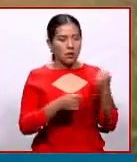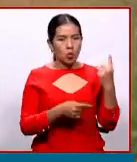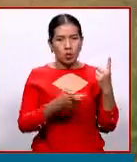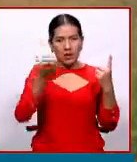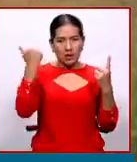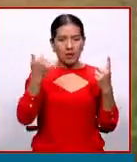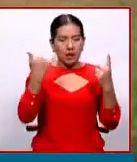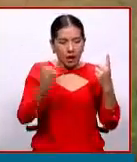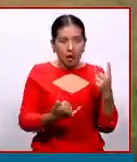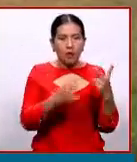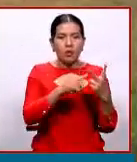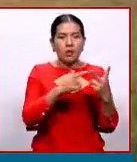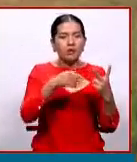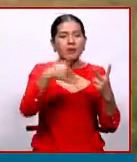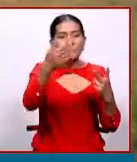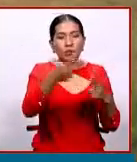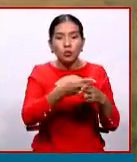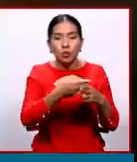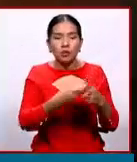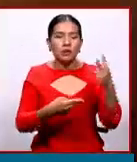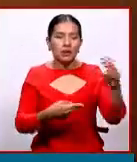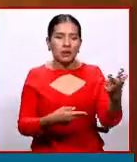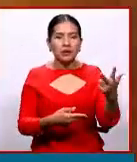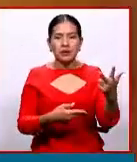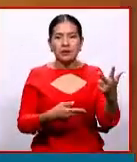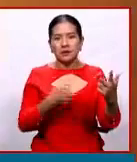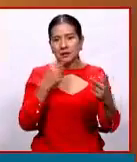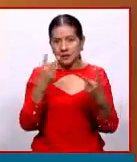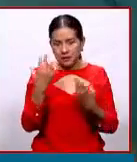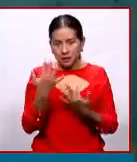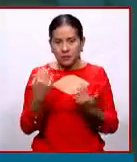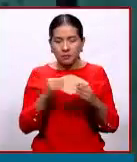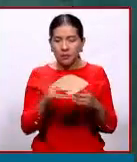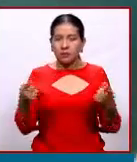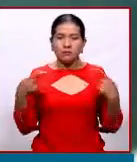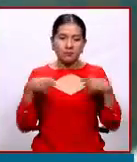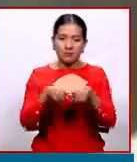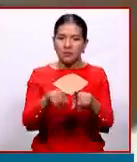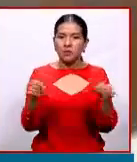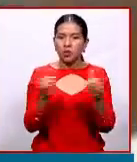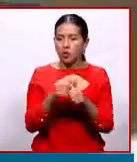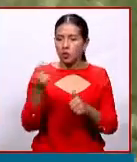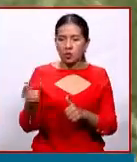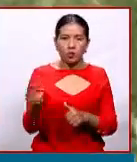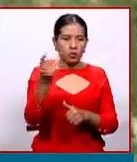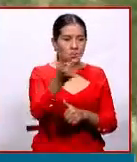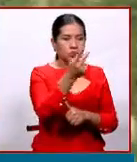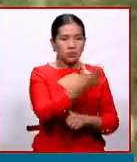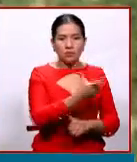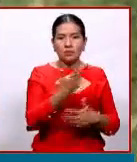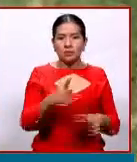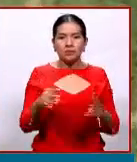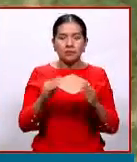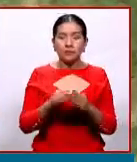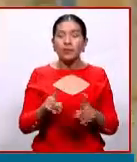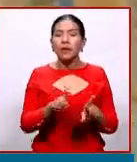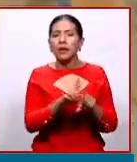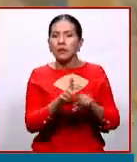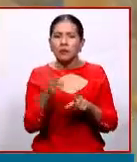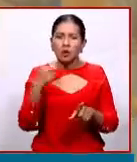tres proyectos en paralelo como casa matriz. En paralelo también estamos realizando